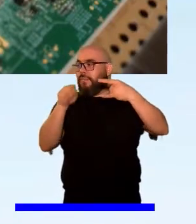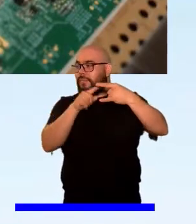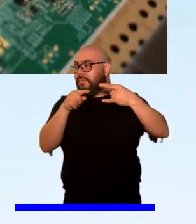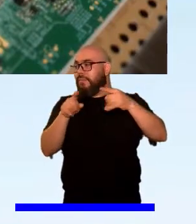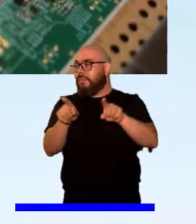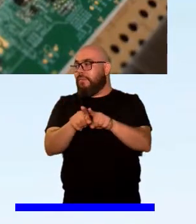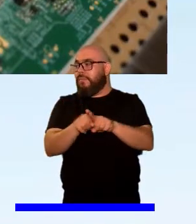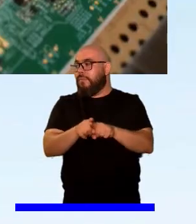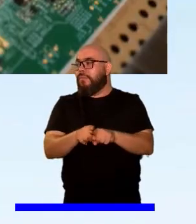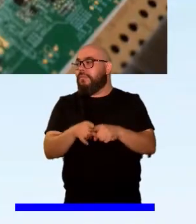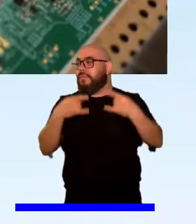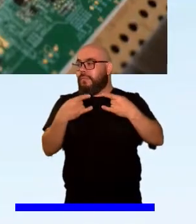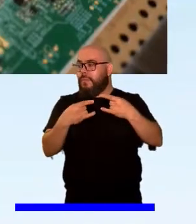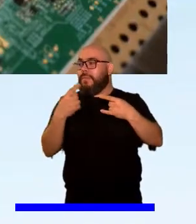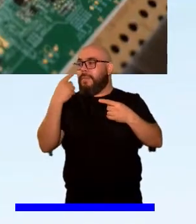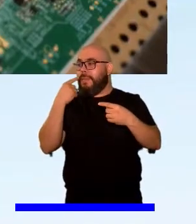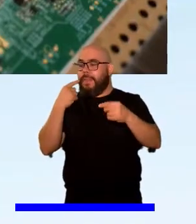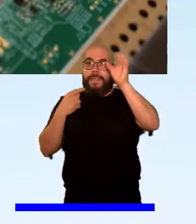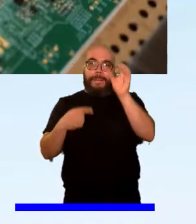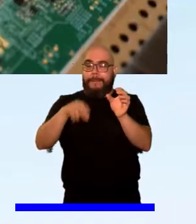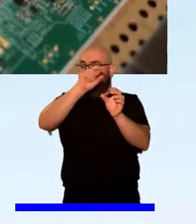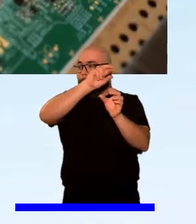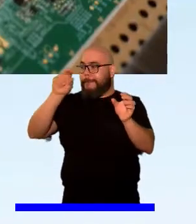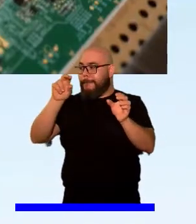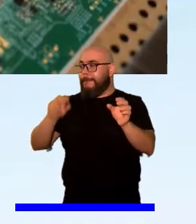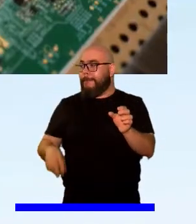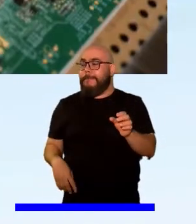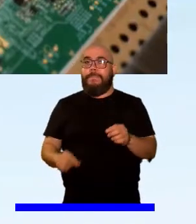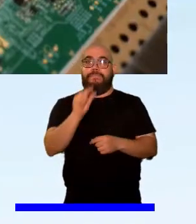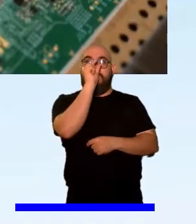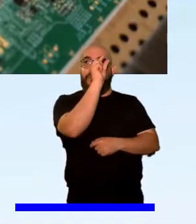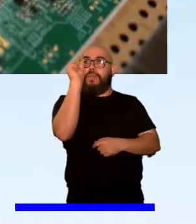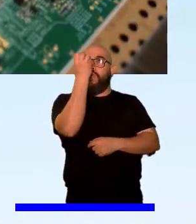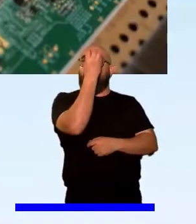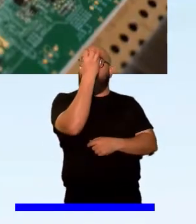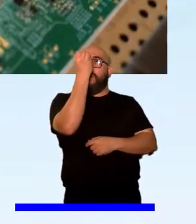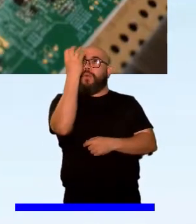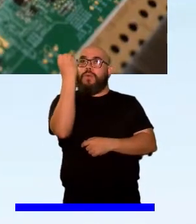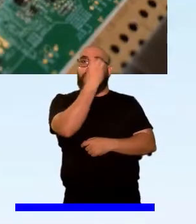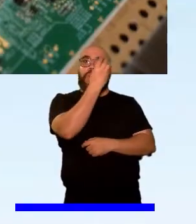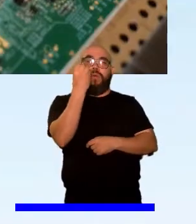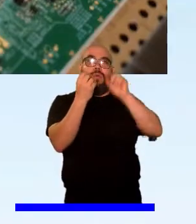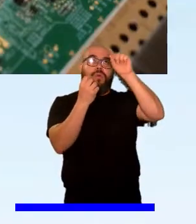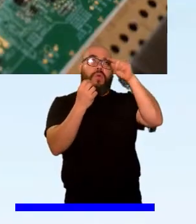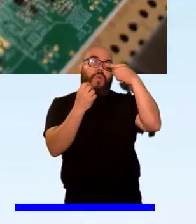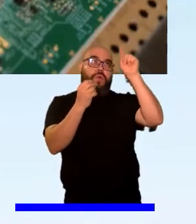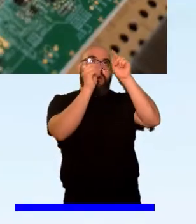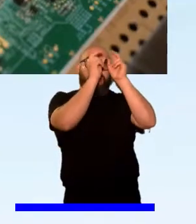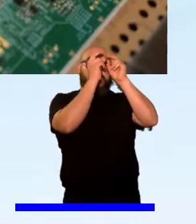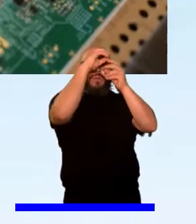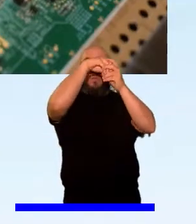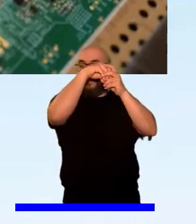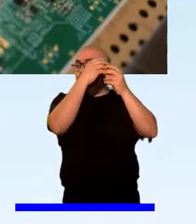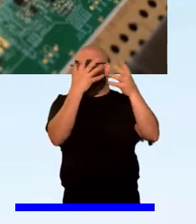tensor como una matriz de vectores o una matriz de matrices, en donde cada numerito que había en la matriz en realidad puede ser otro vector, otra matriz, otras